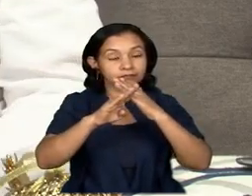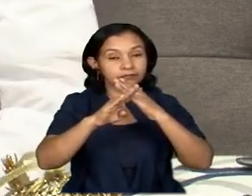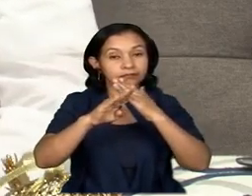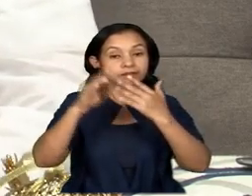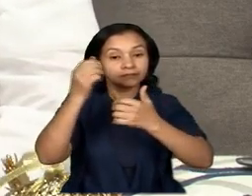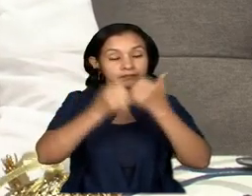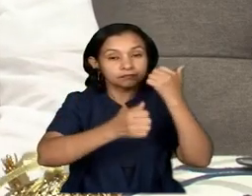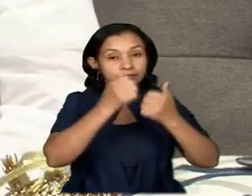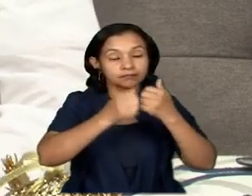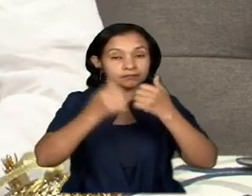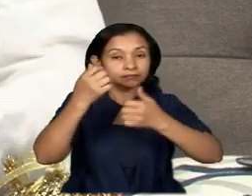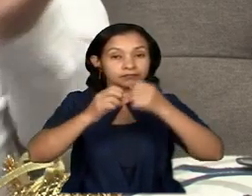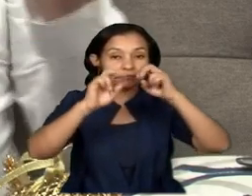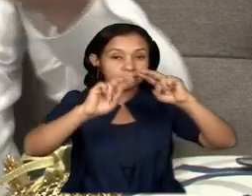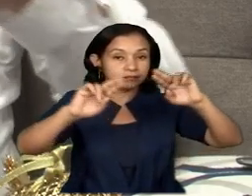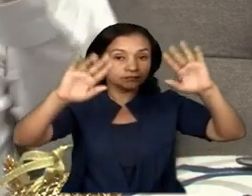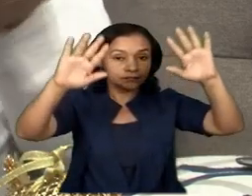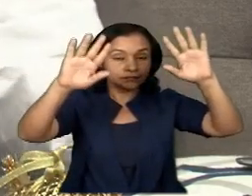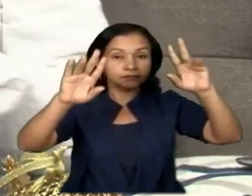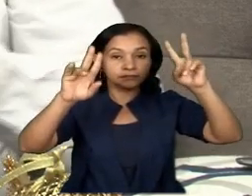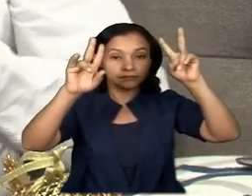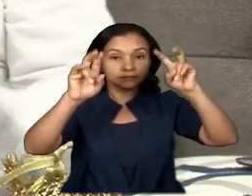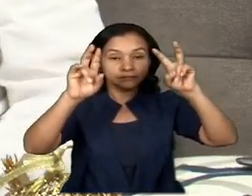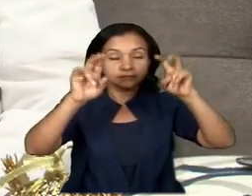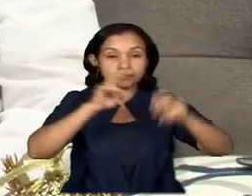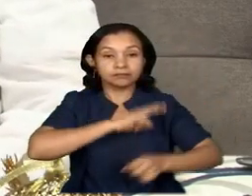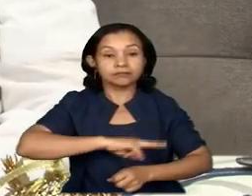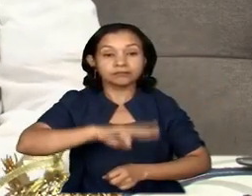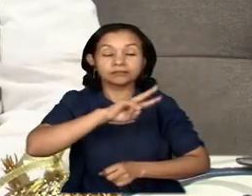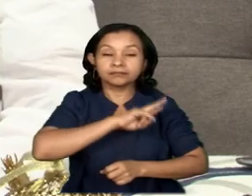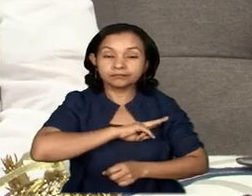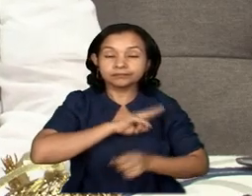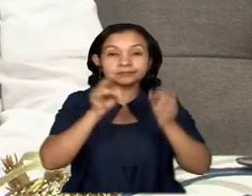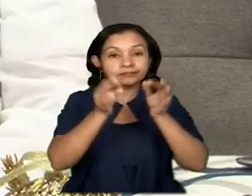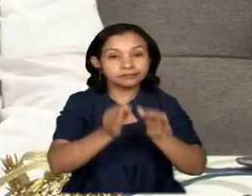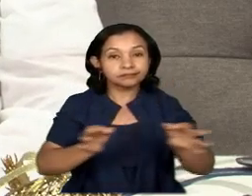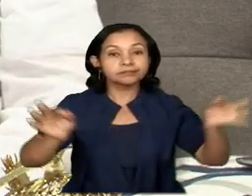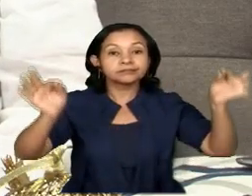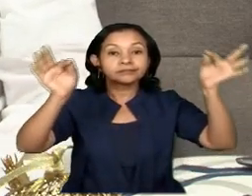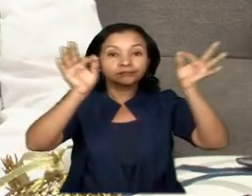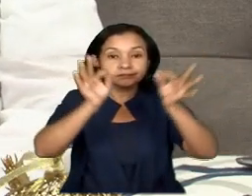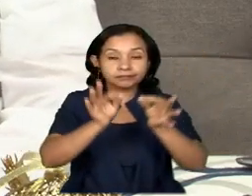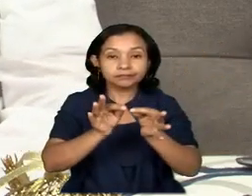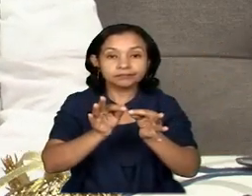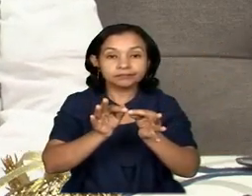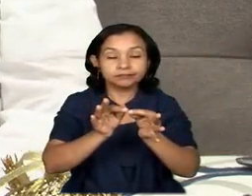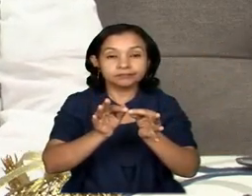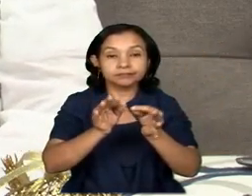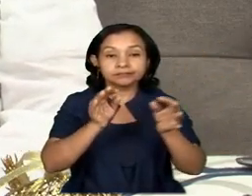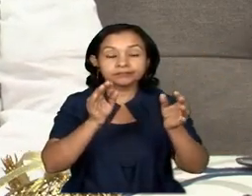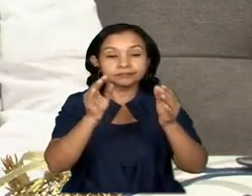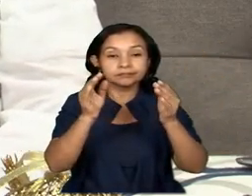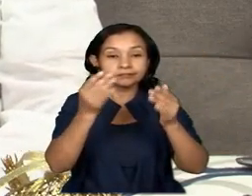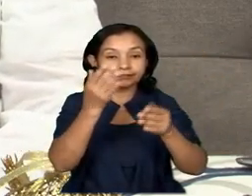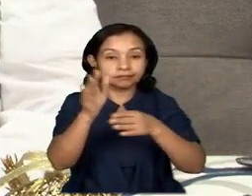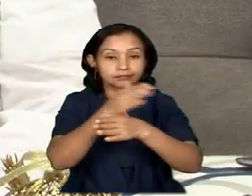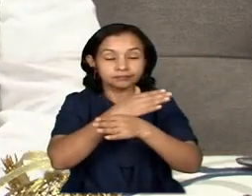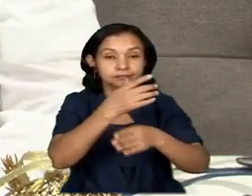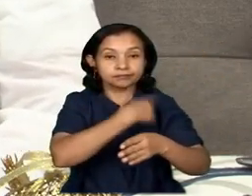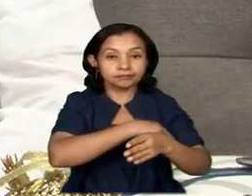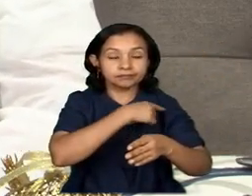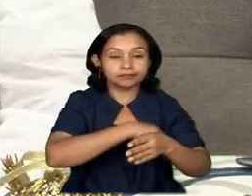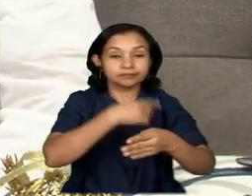desastres naturales. O sea, el tema de valores en general es un tema trascendente para la comunidad educativa. El